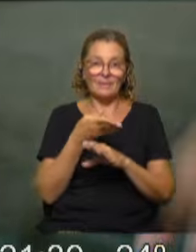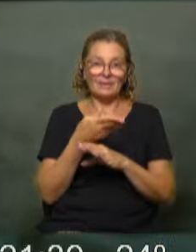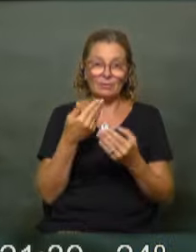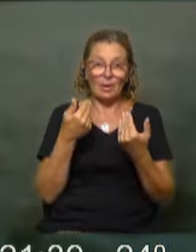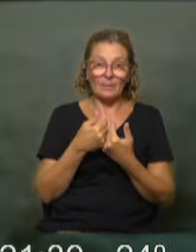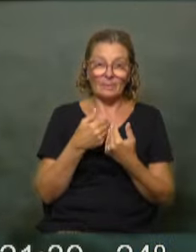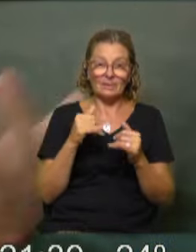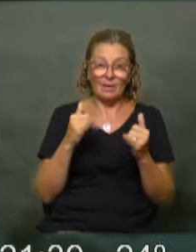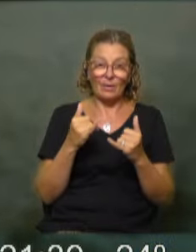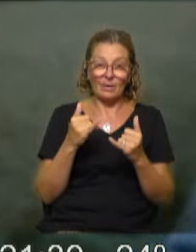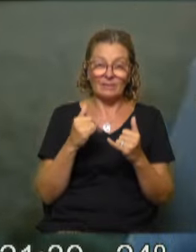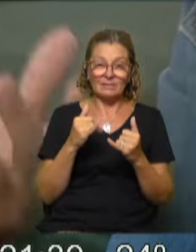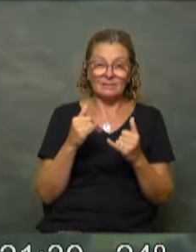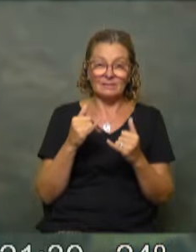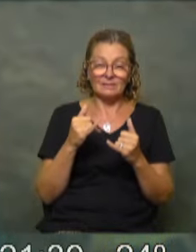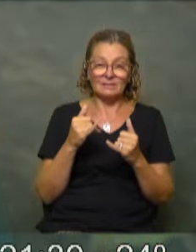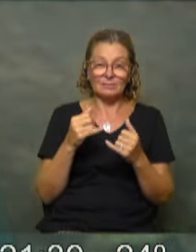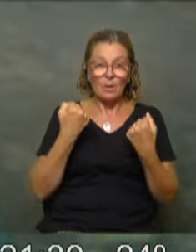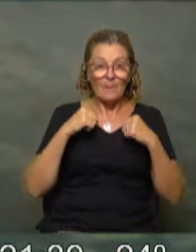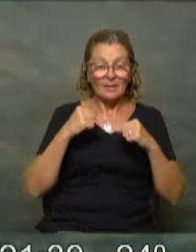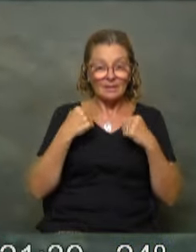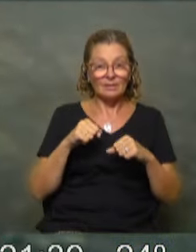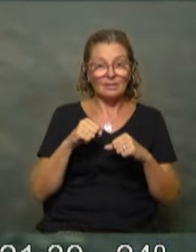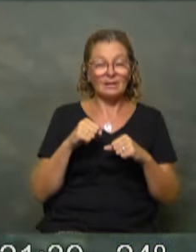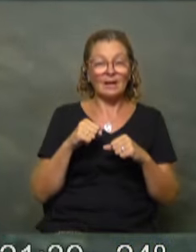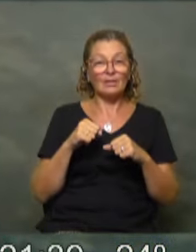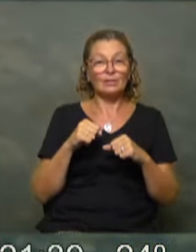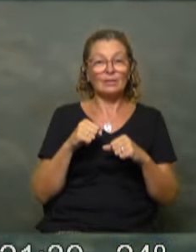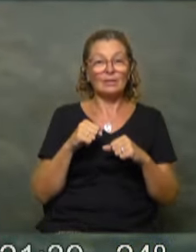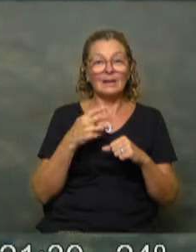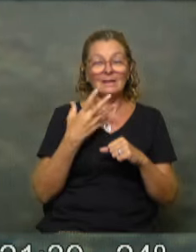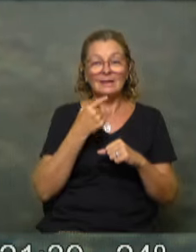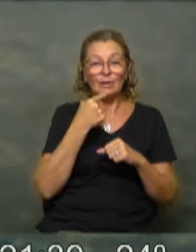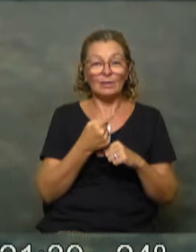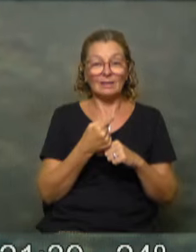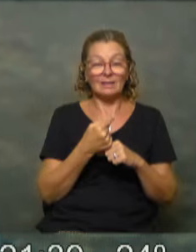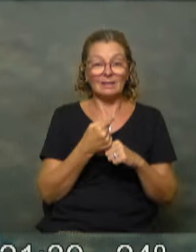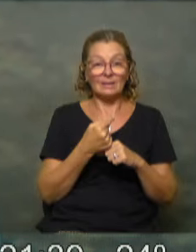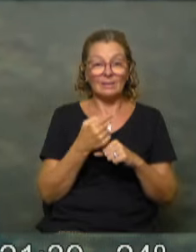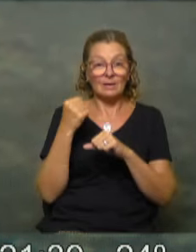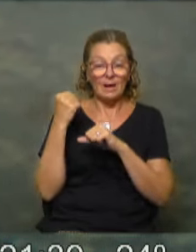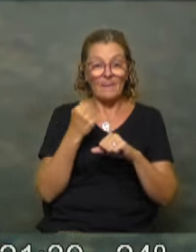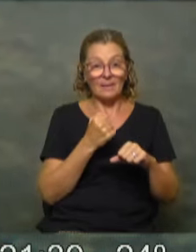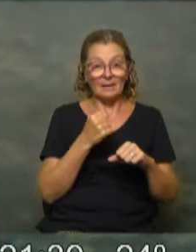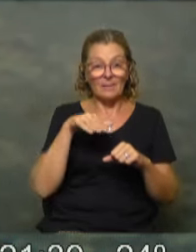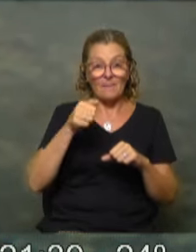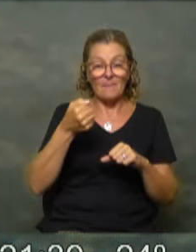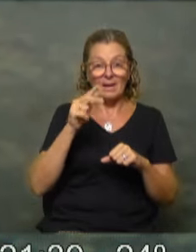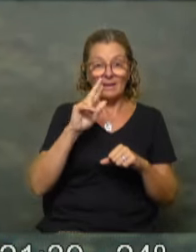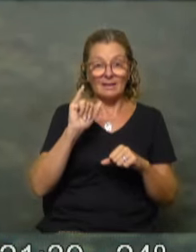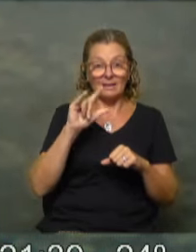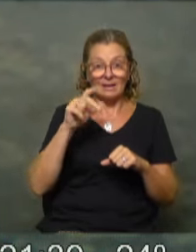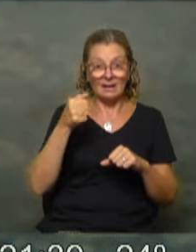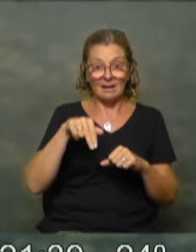pregunta para el juego, esto es la dinámica. No, estuvimos ensayando en Goes y quiero decir que hay una parrilla muy buena que es Maryland.